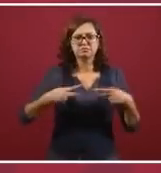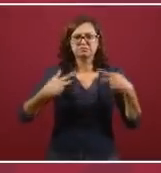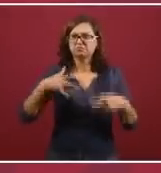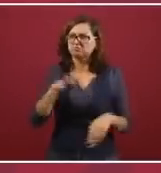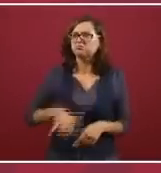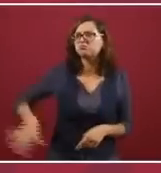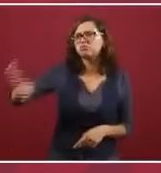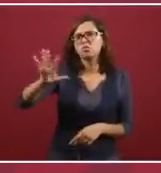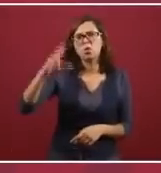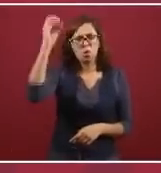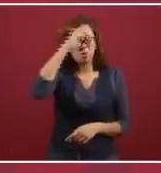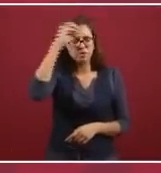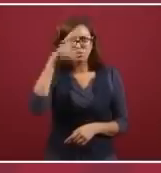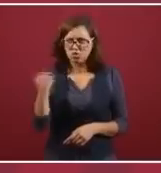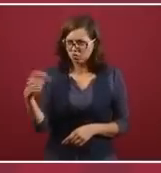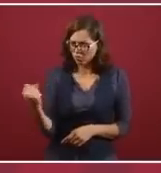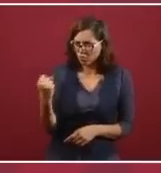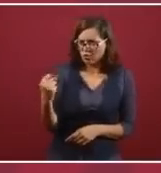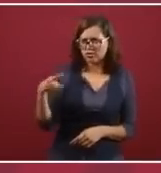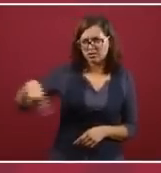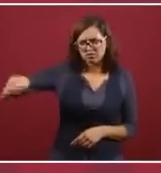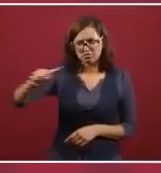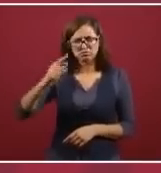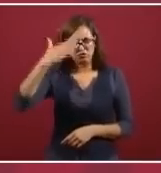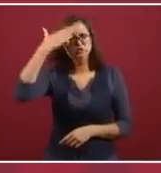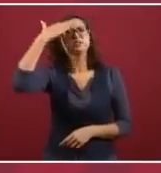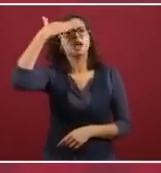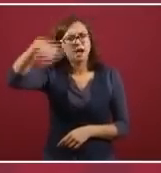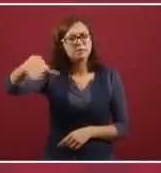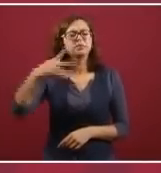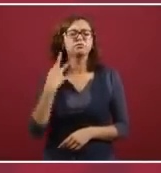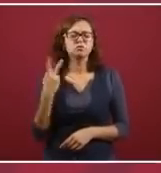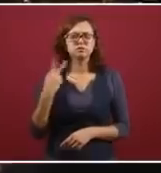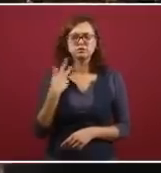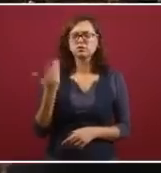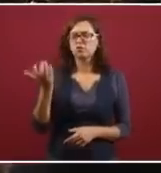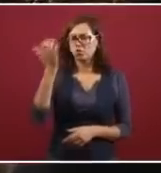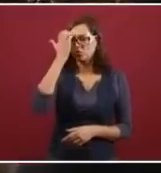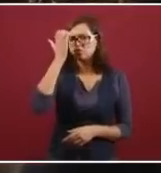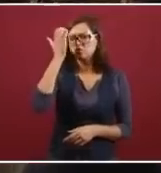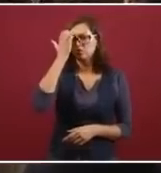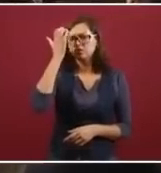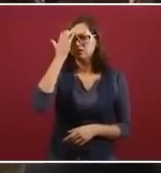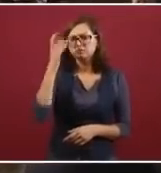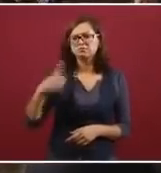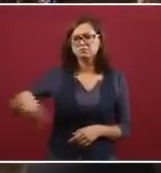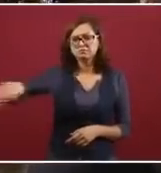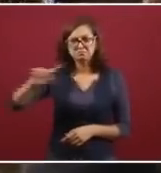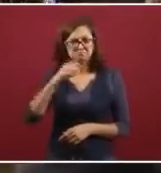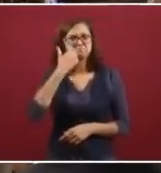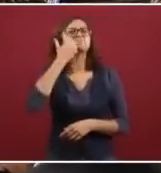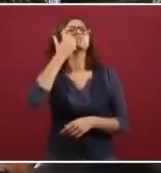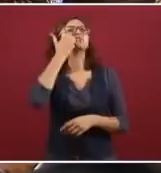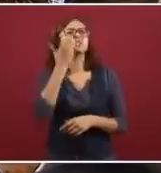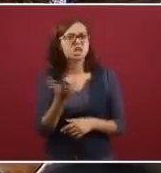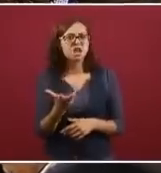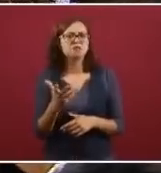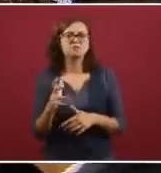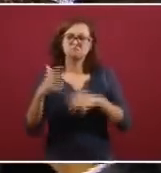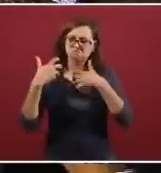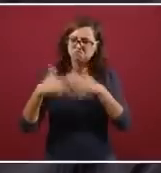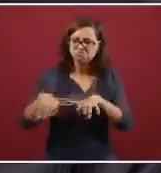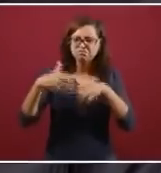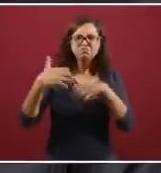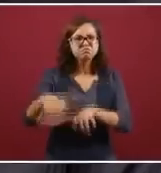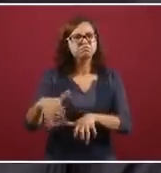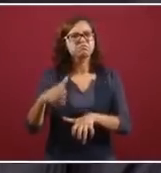la gente está muy politizada. Si empiezan a haber manifestaciones en ese